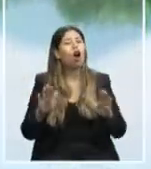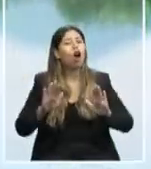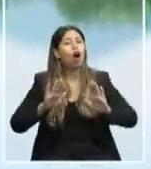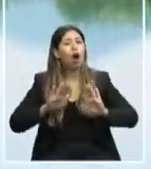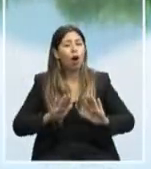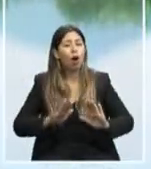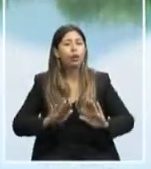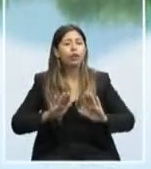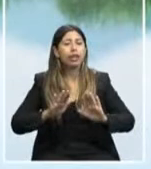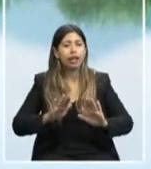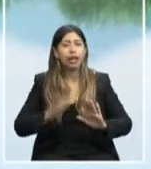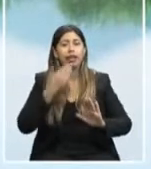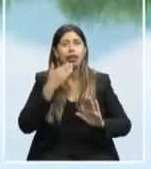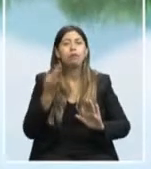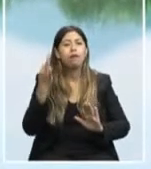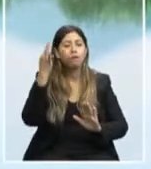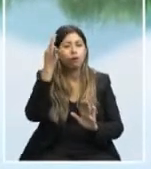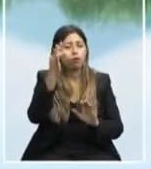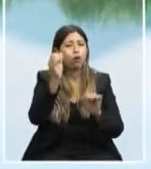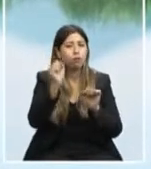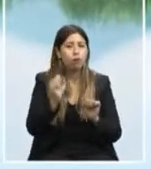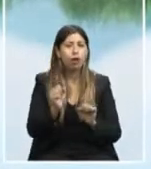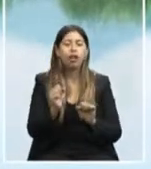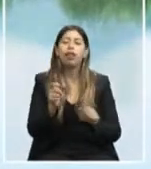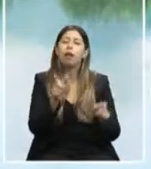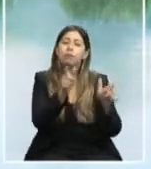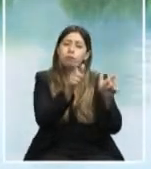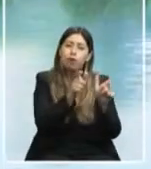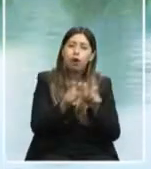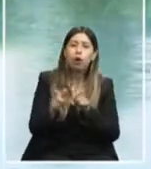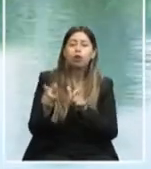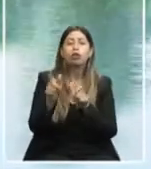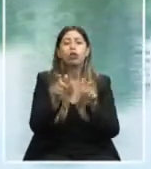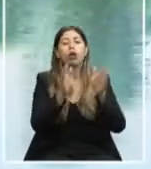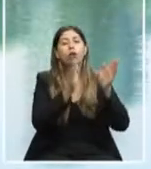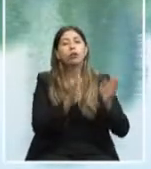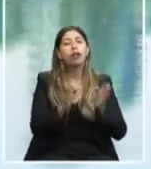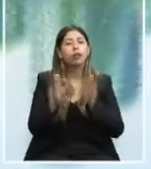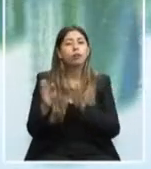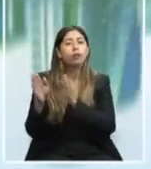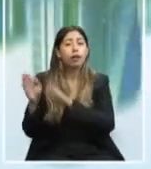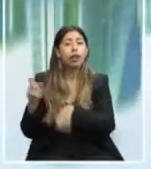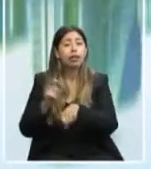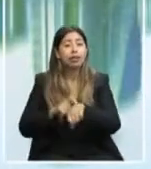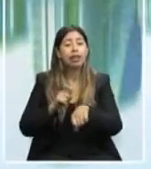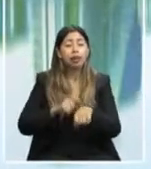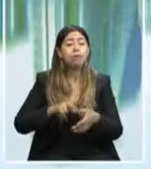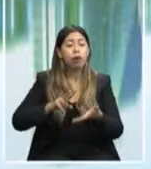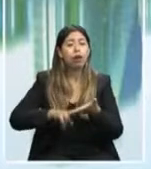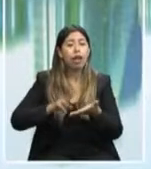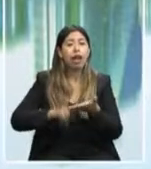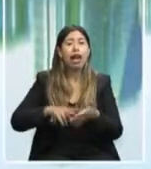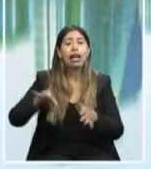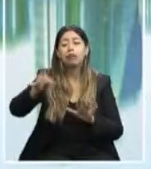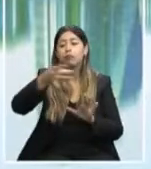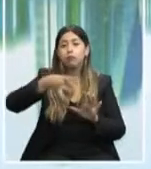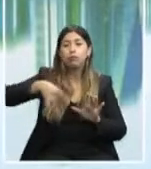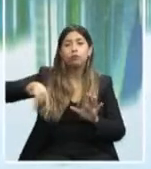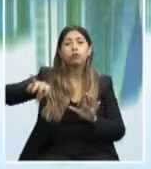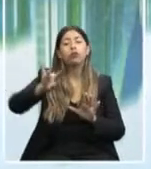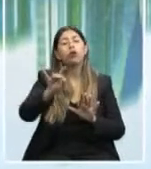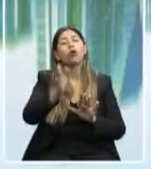momentos que puedan avecinarse. El monitoreo y secuenciación en tiempo real de lo que circula en